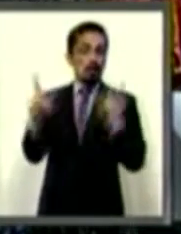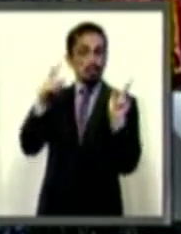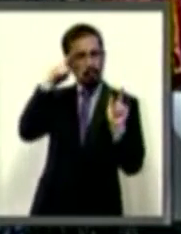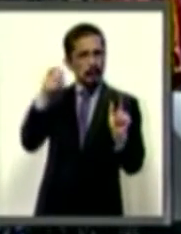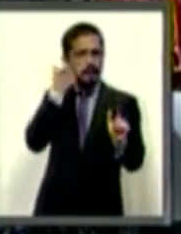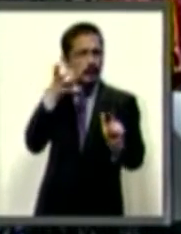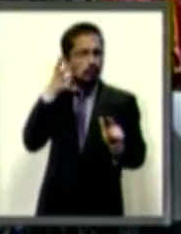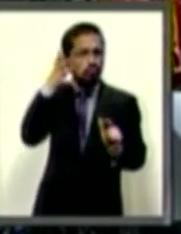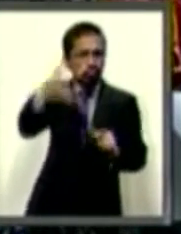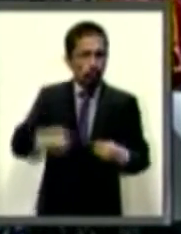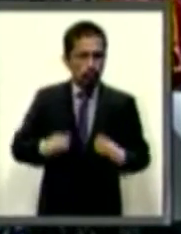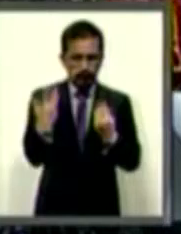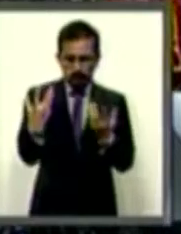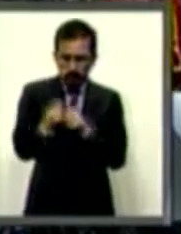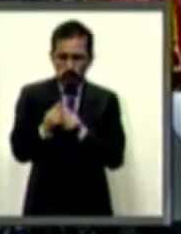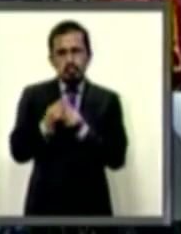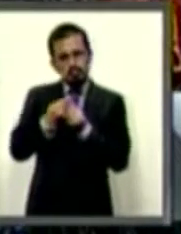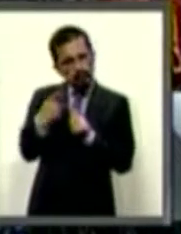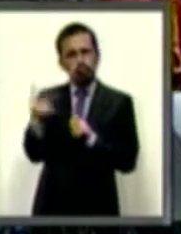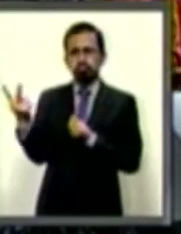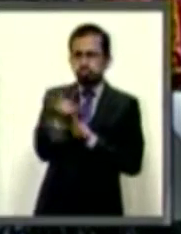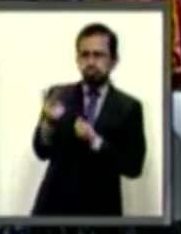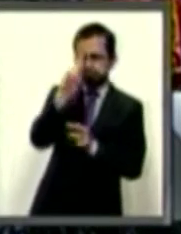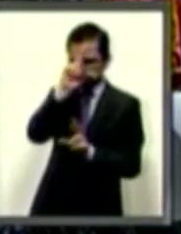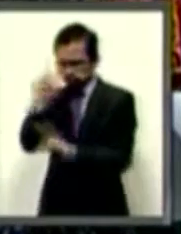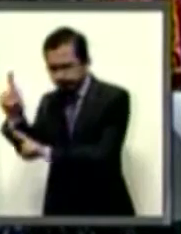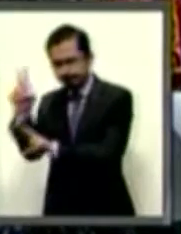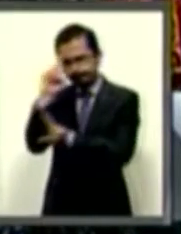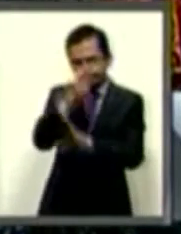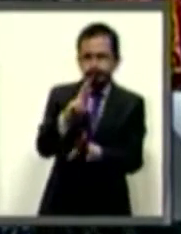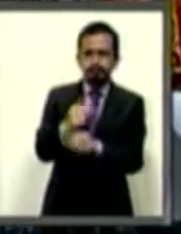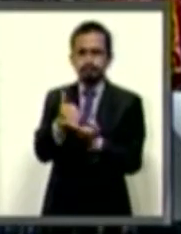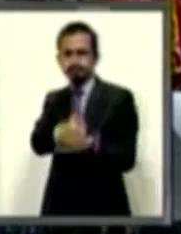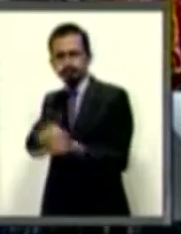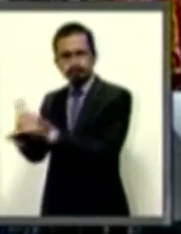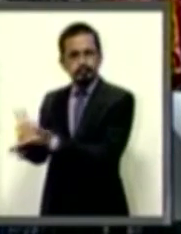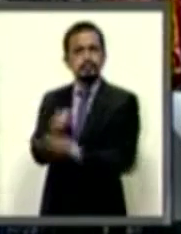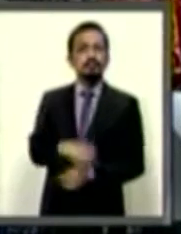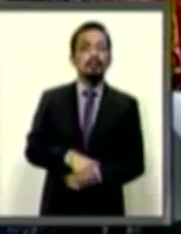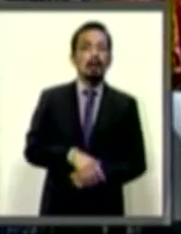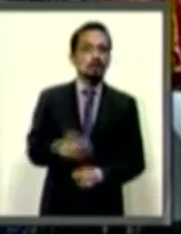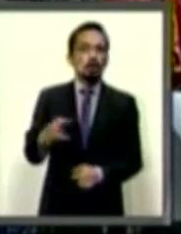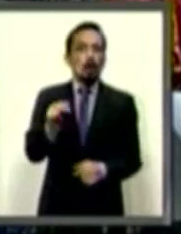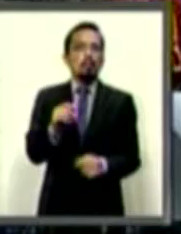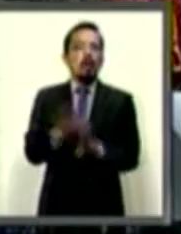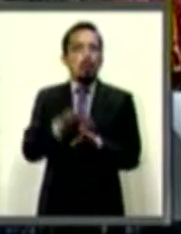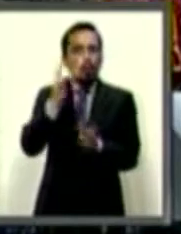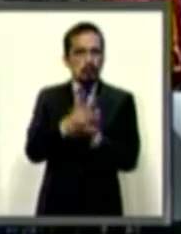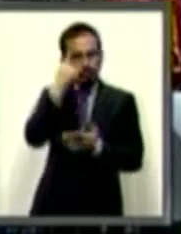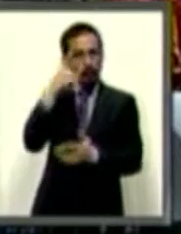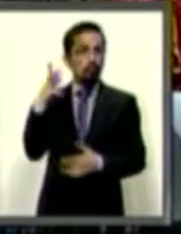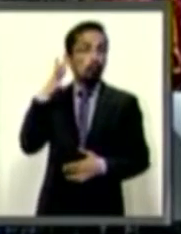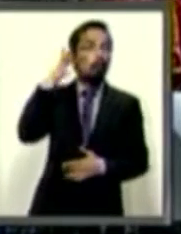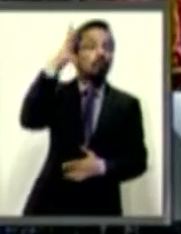se procuren respeto, igualdad y ayuda mutua. Se quita la referencia sobre que su propósito es la perpetuación de